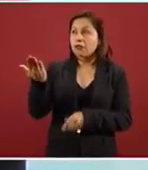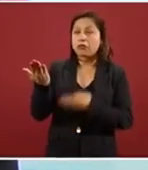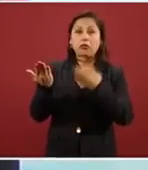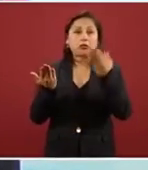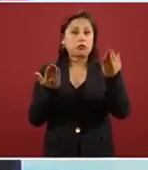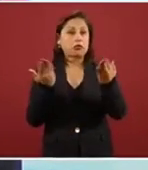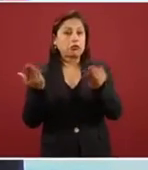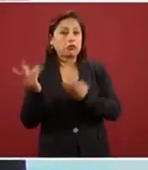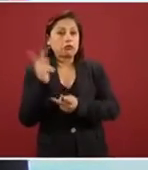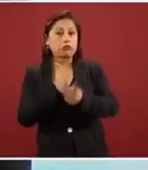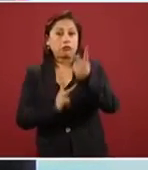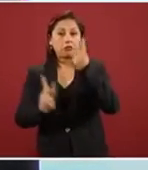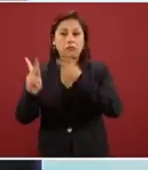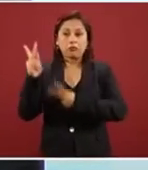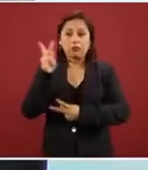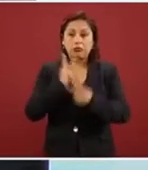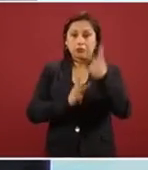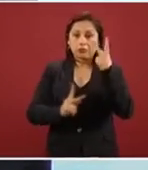porque